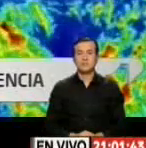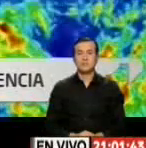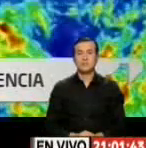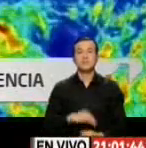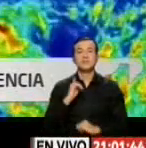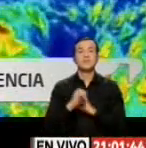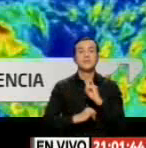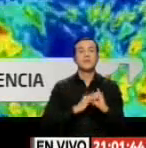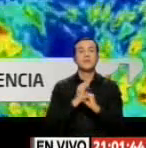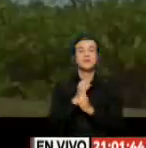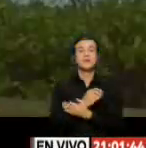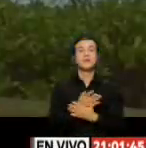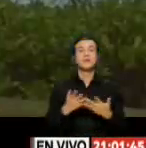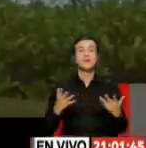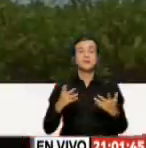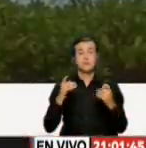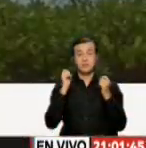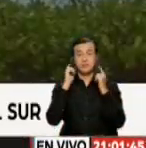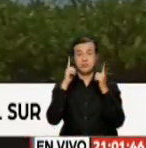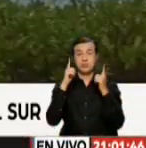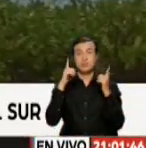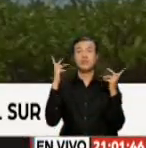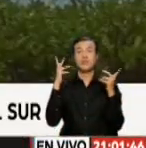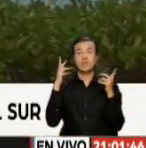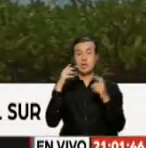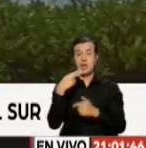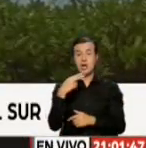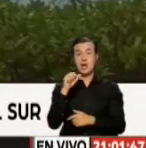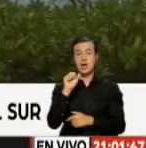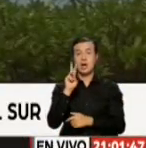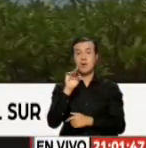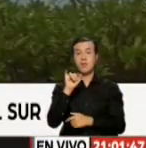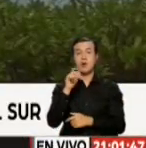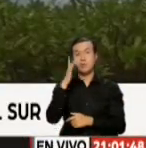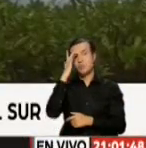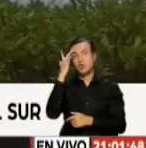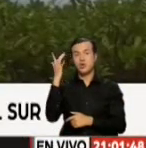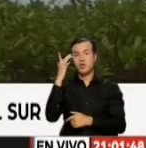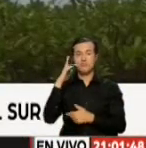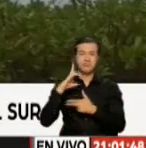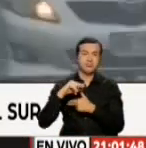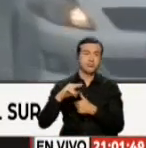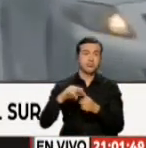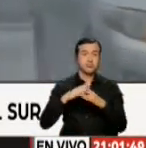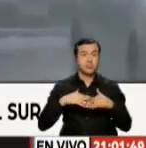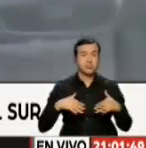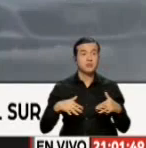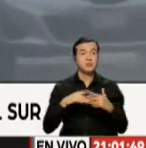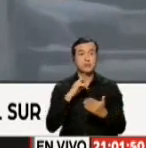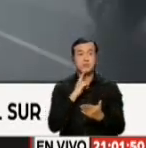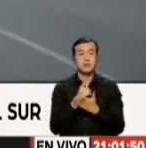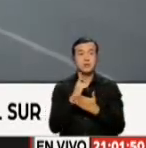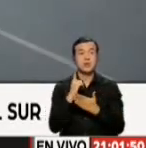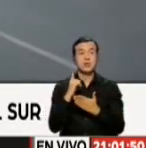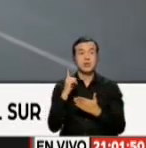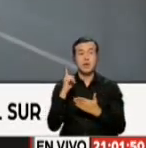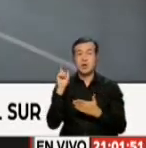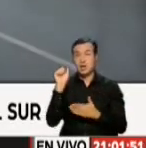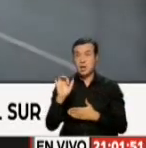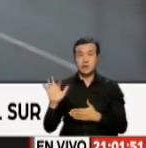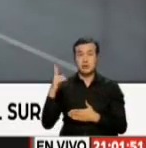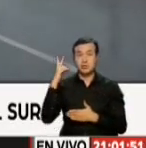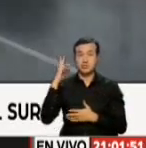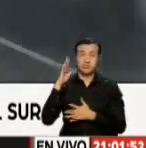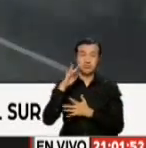En lo internacional, alerta máxima en Hawái por el paso del huracán Len, mientras que en Asia dos tifones